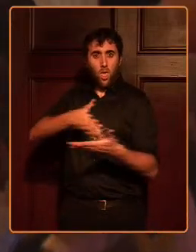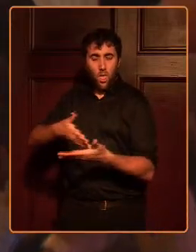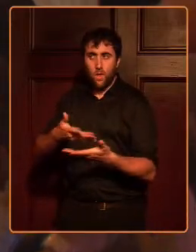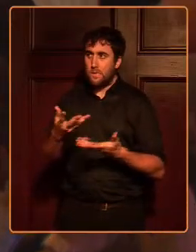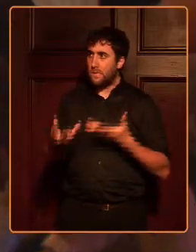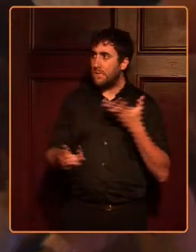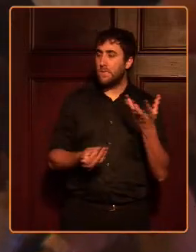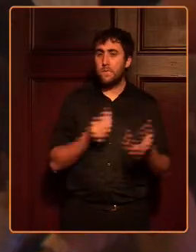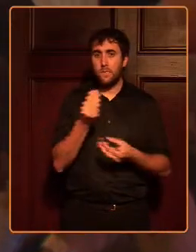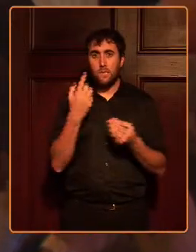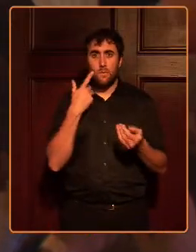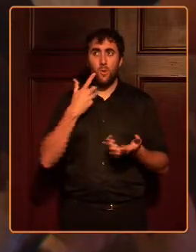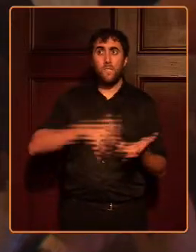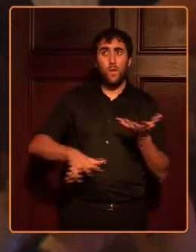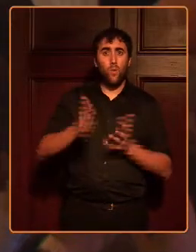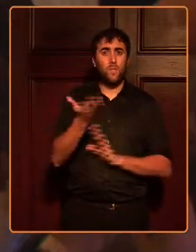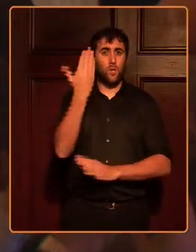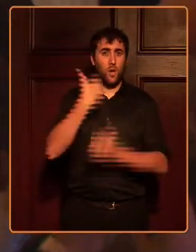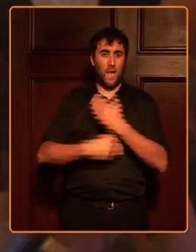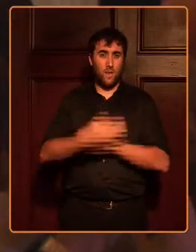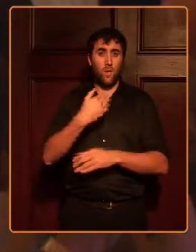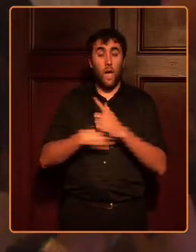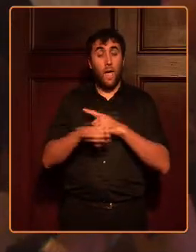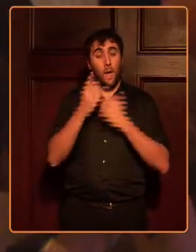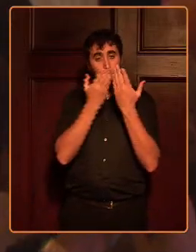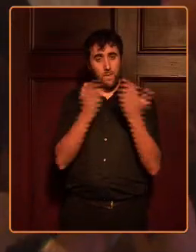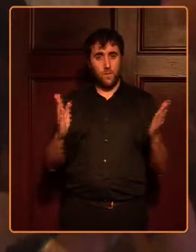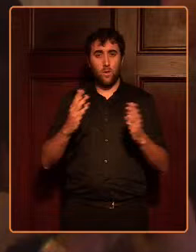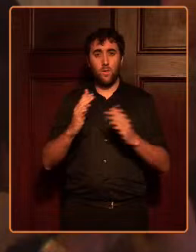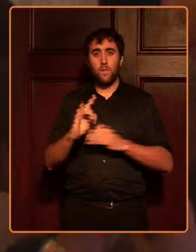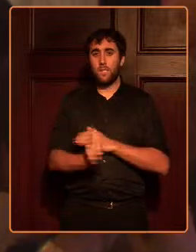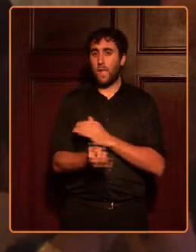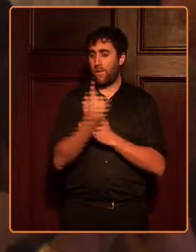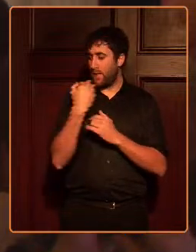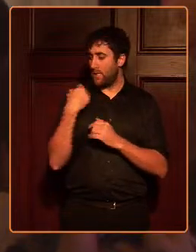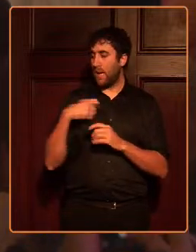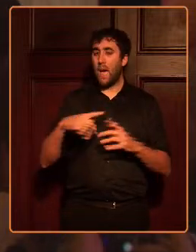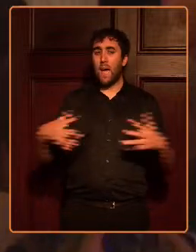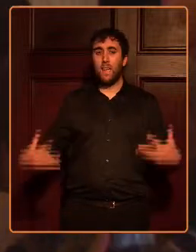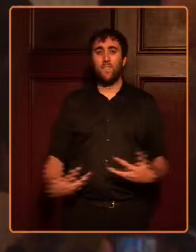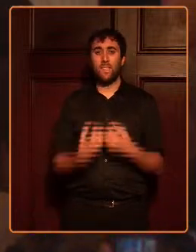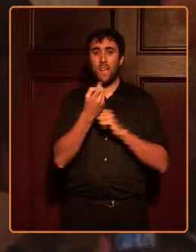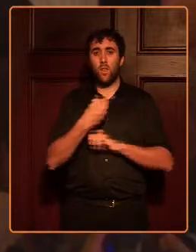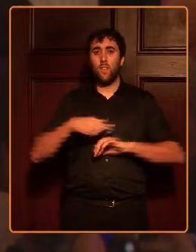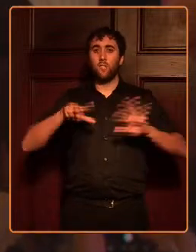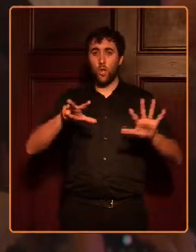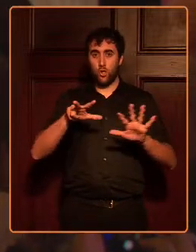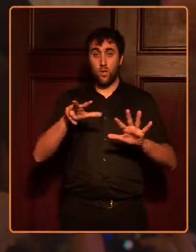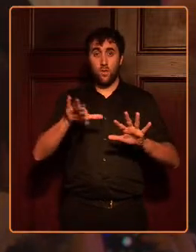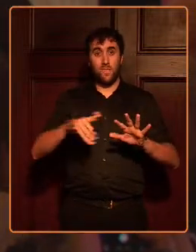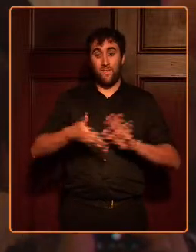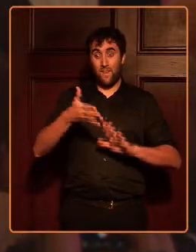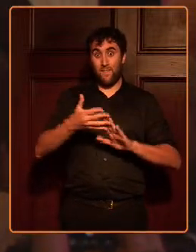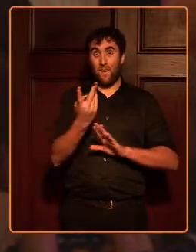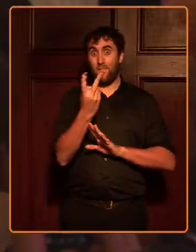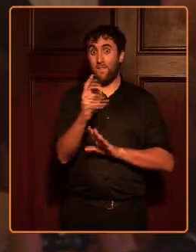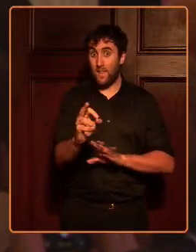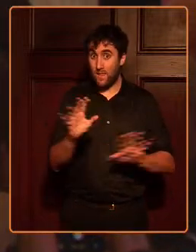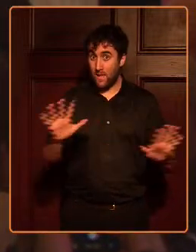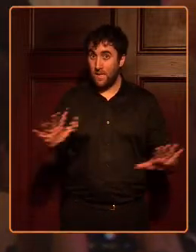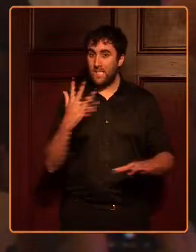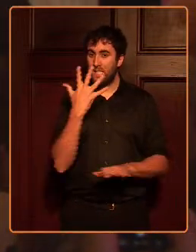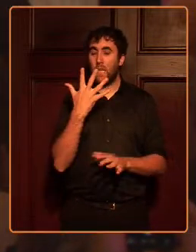y el contexto que teníamos nosotros. Bueno, así nació Ceibal, cumplió 18 años, casi 2 décadas, 5